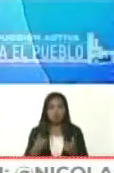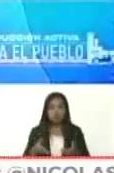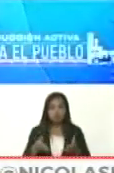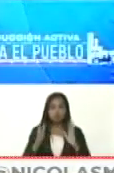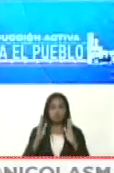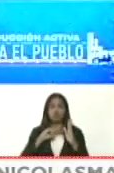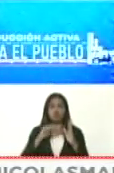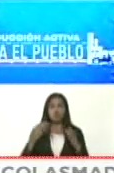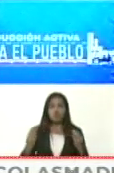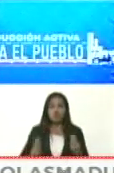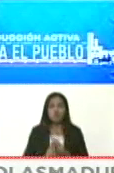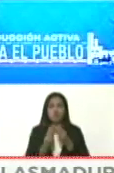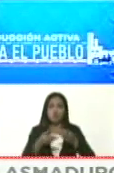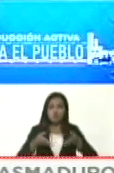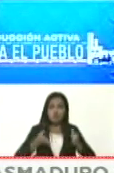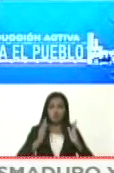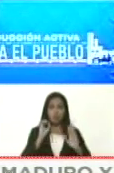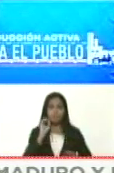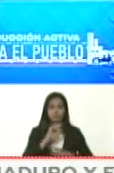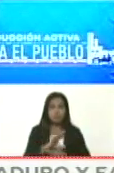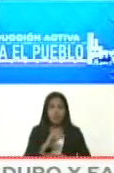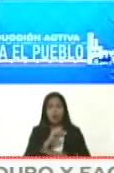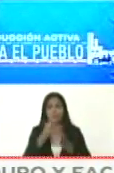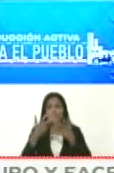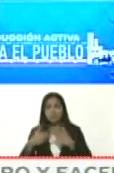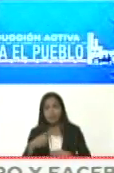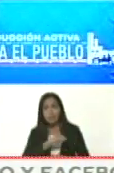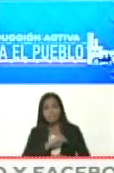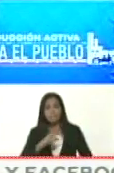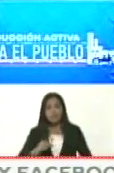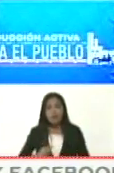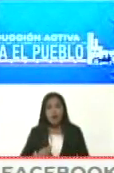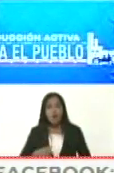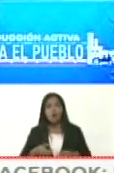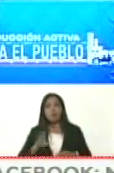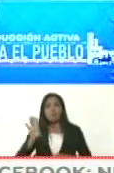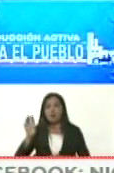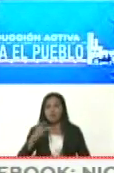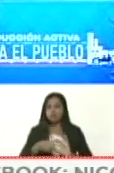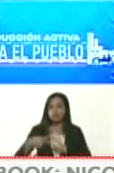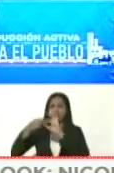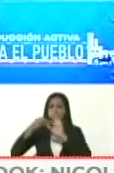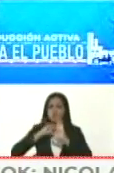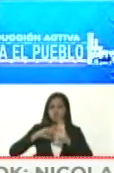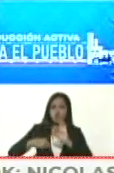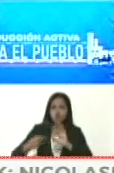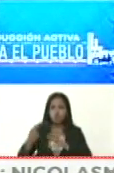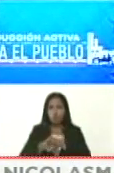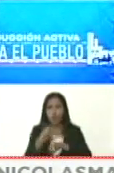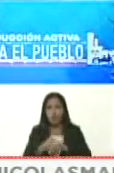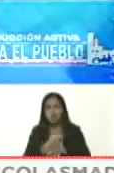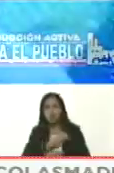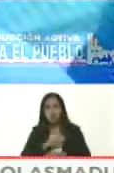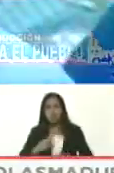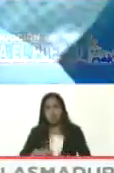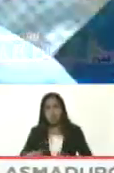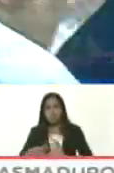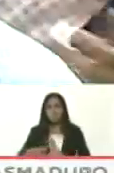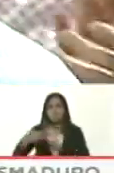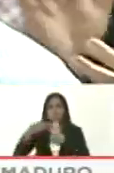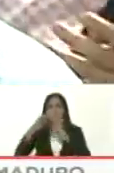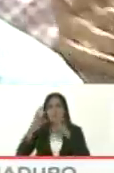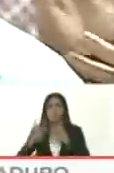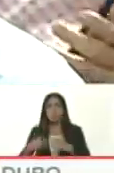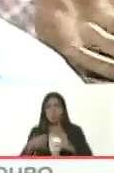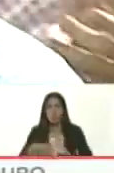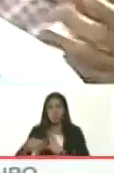grande entre todos. Este es mi mensaje a los empresarios privados del país. Vamos a unirnos. Gran unión empresarial, gran